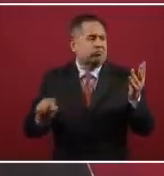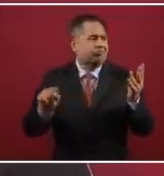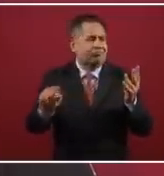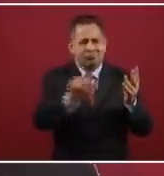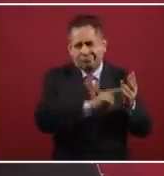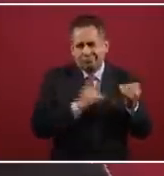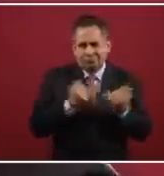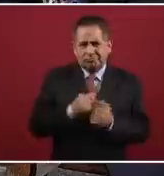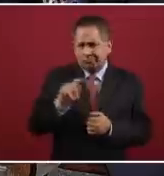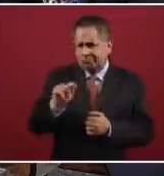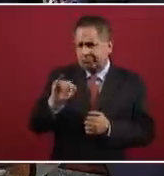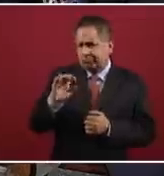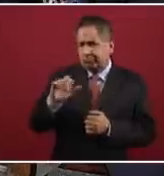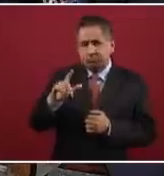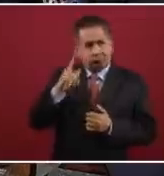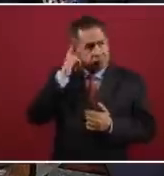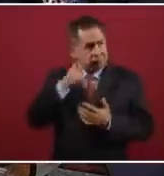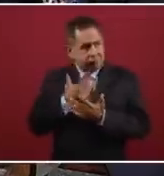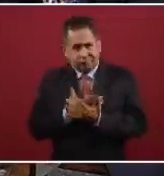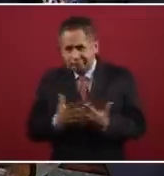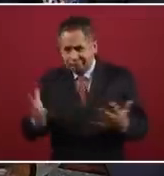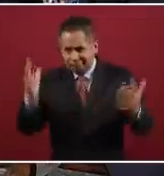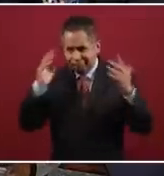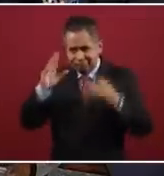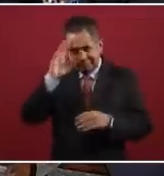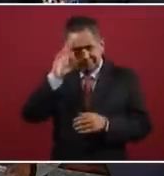es enorme,